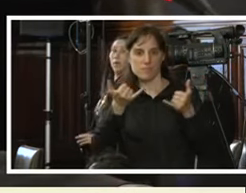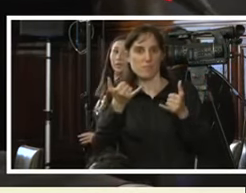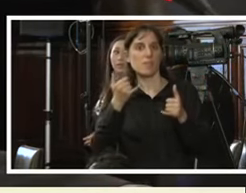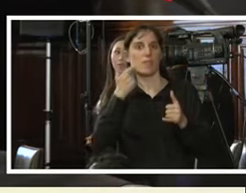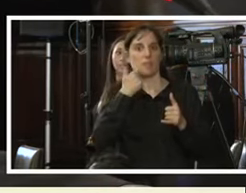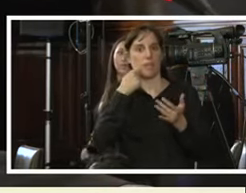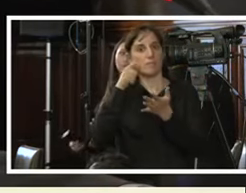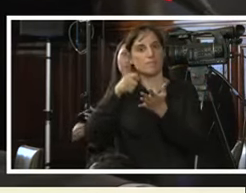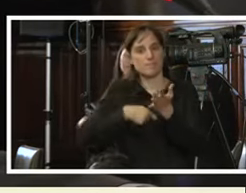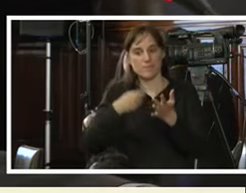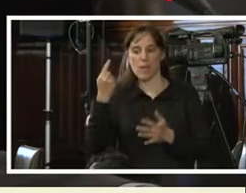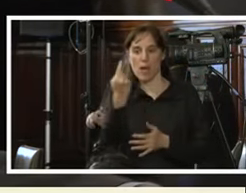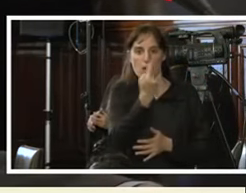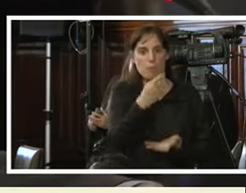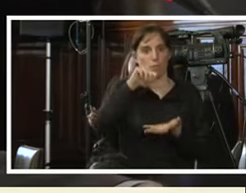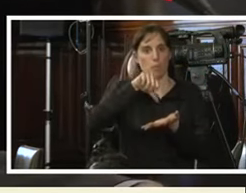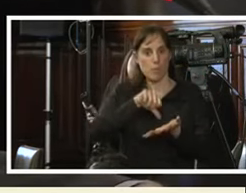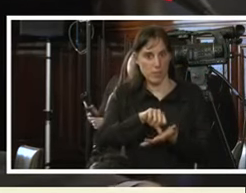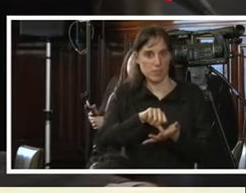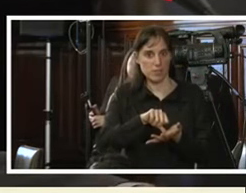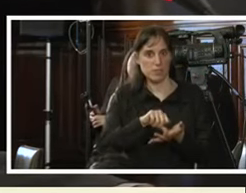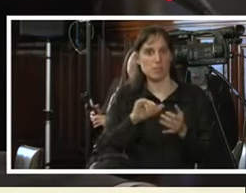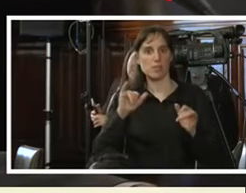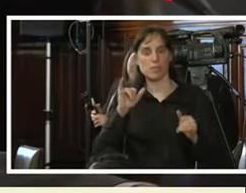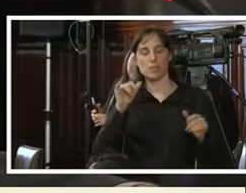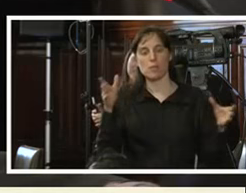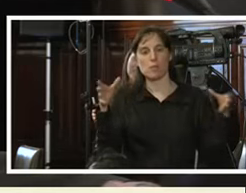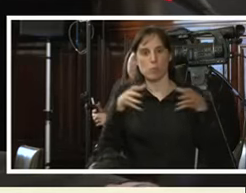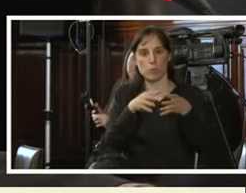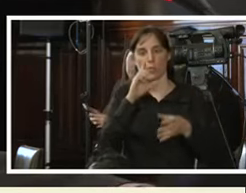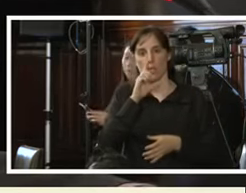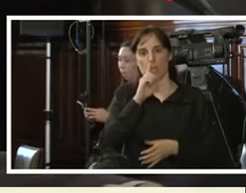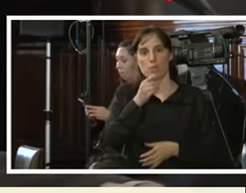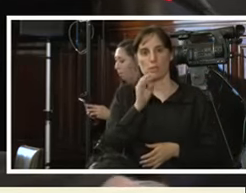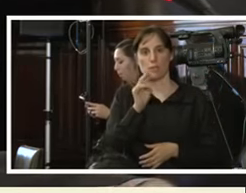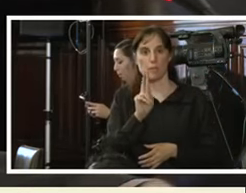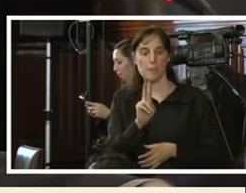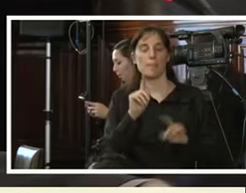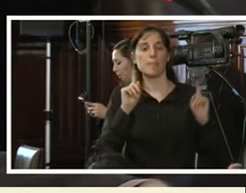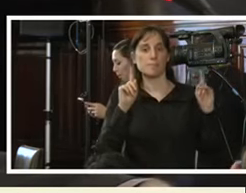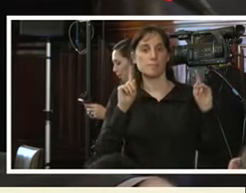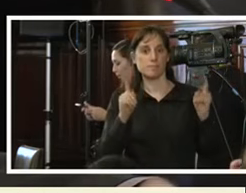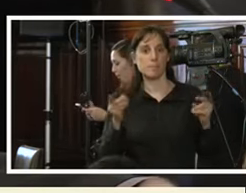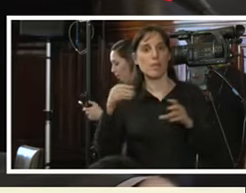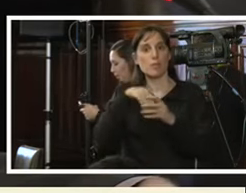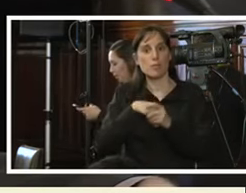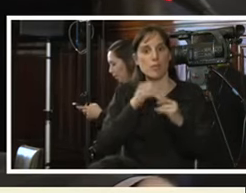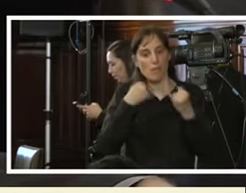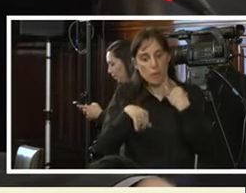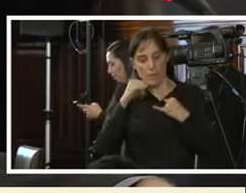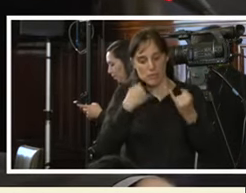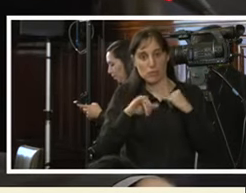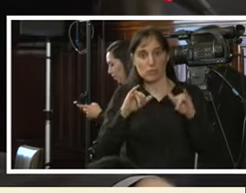en el momento que visibiliza a estos grupos que repito tercero incluir la información brindada